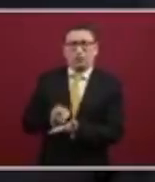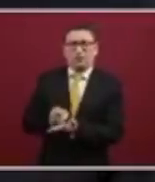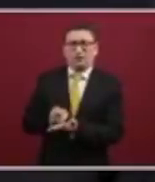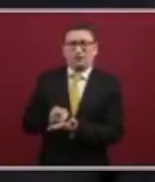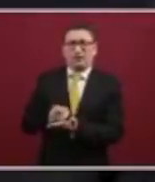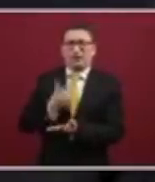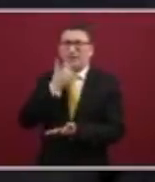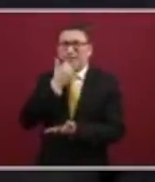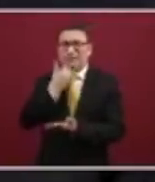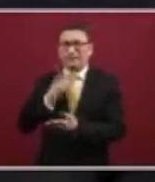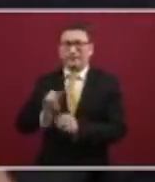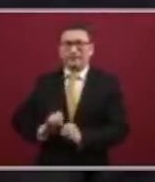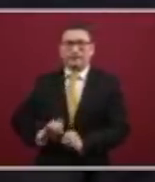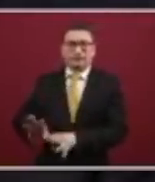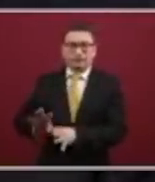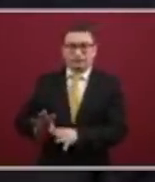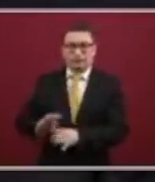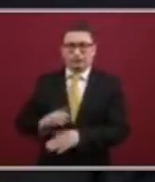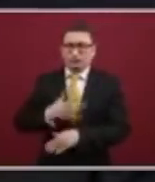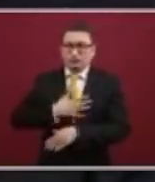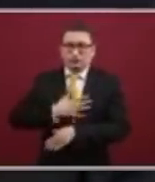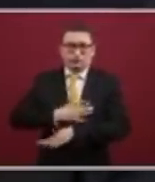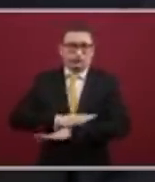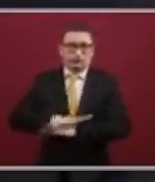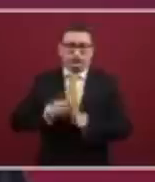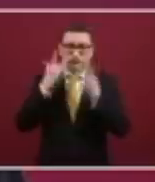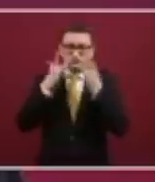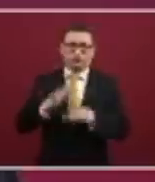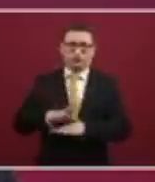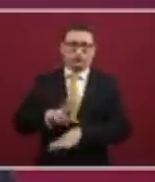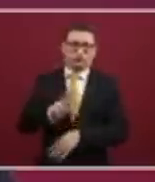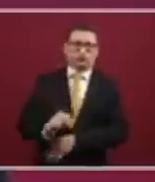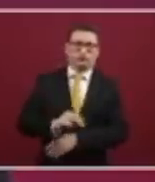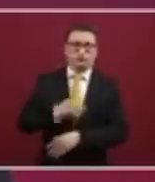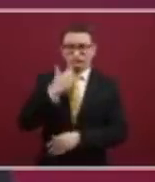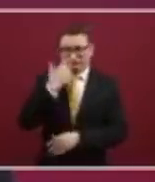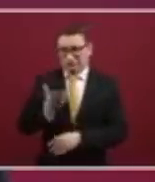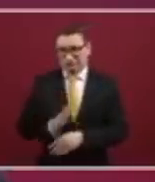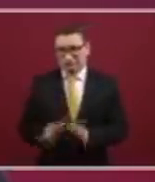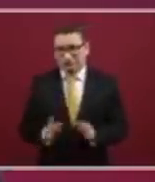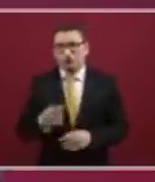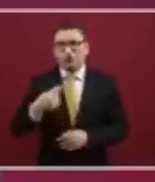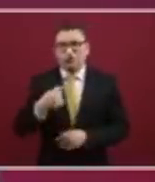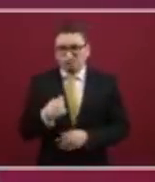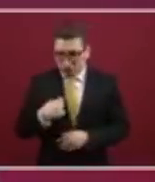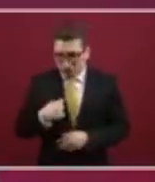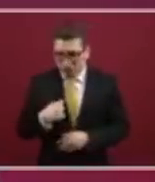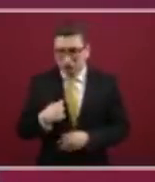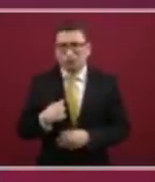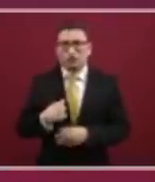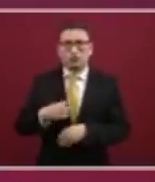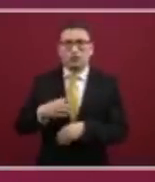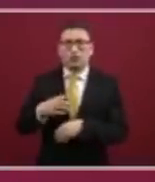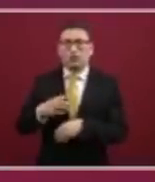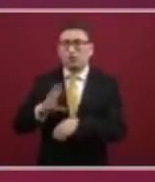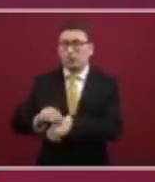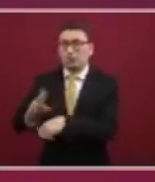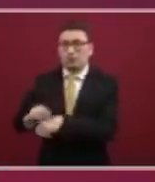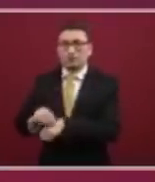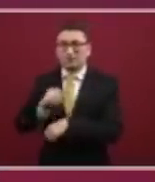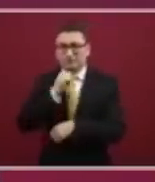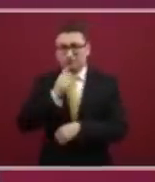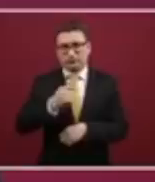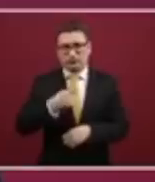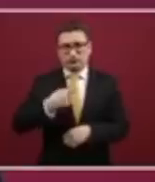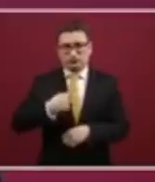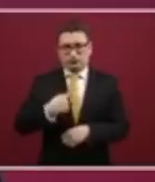impuestos. Entonces voy a renunciar a esa facultad con un